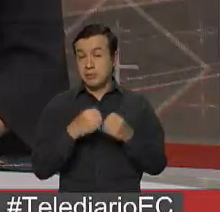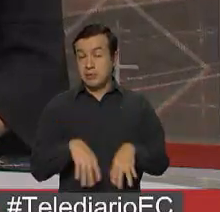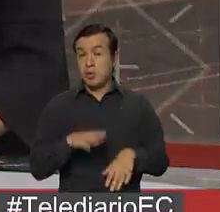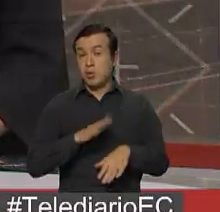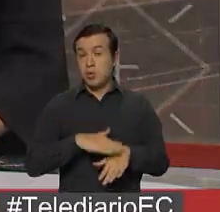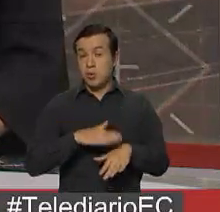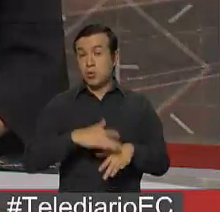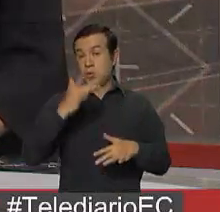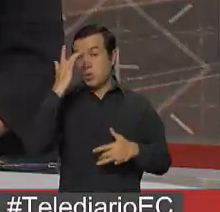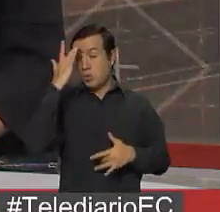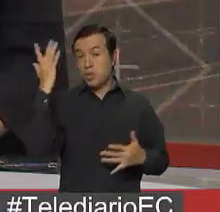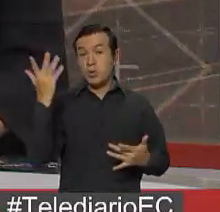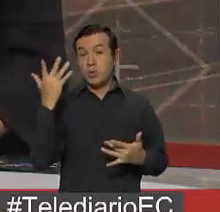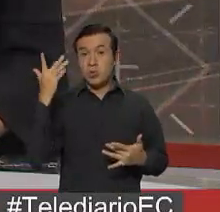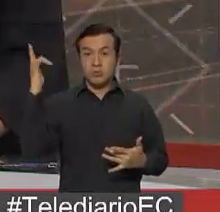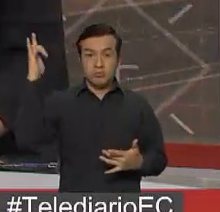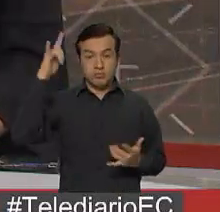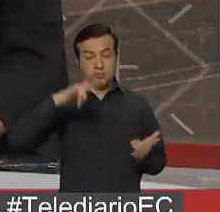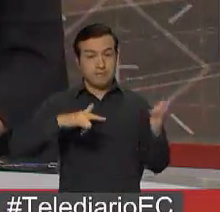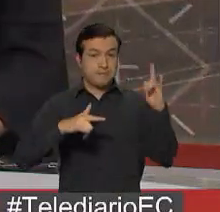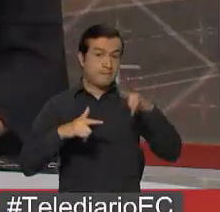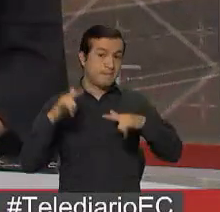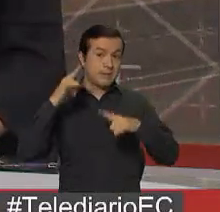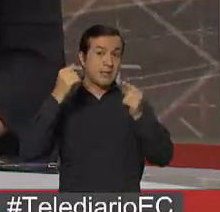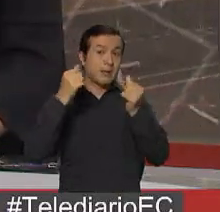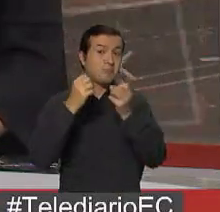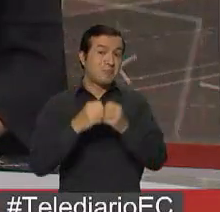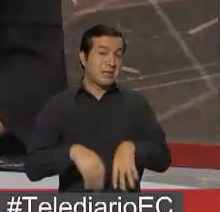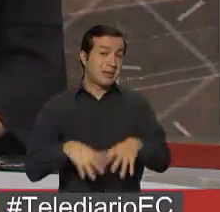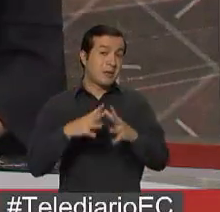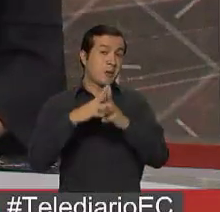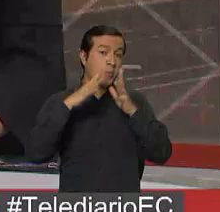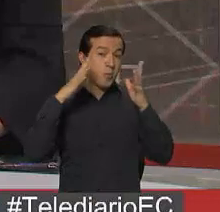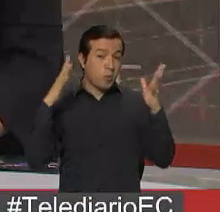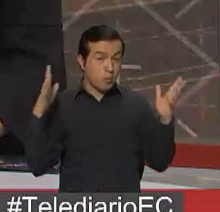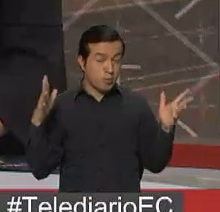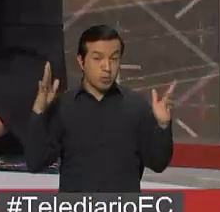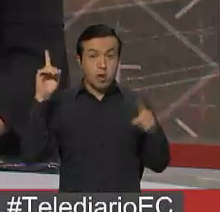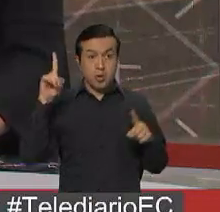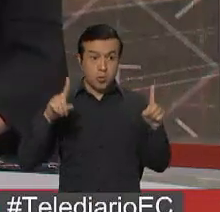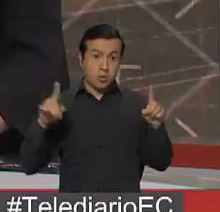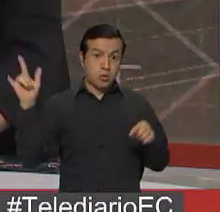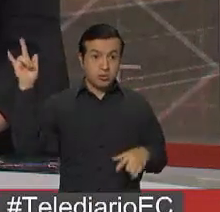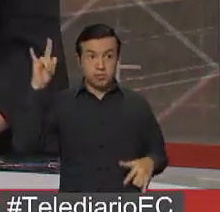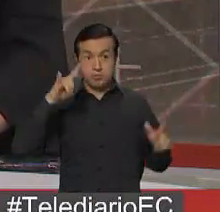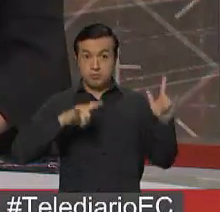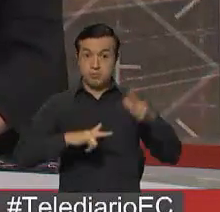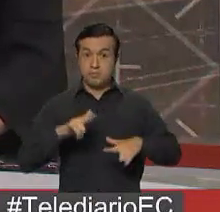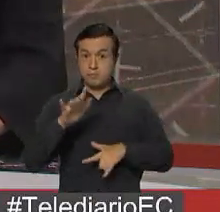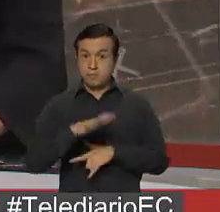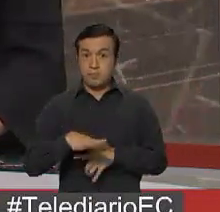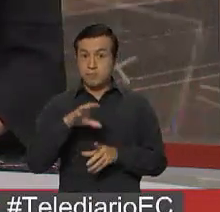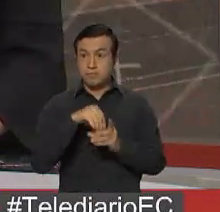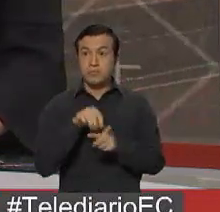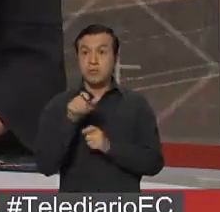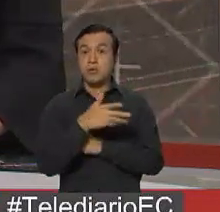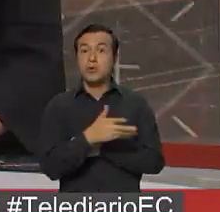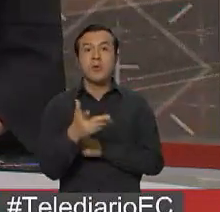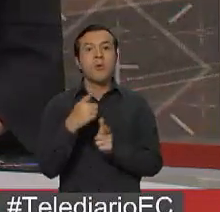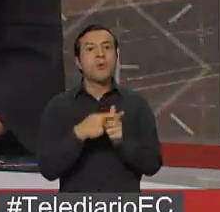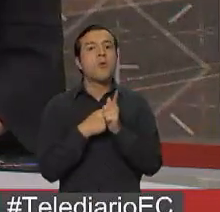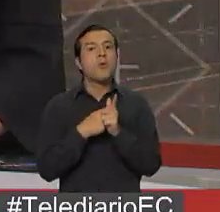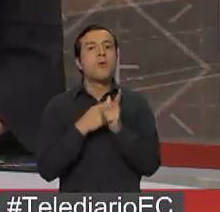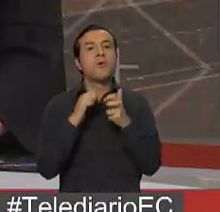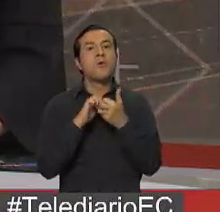pandemia del gobi 19 es el aeronáutico las pérdidas son millonarias para aerolíneas y constructores de aviones quienes buscan de manera urgente